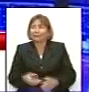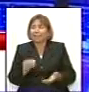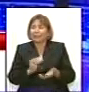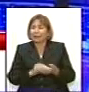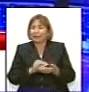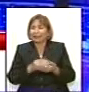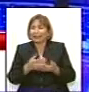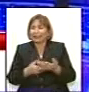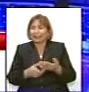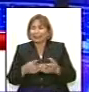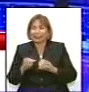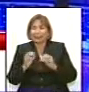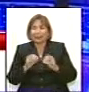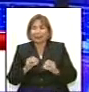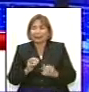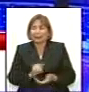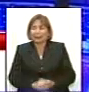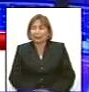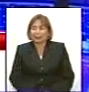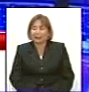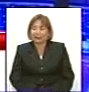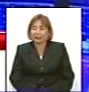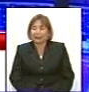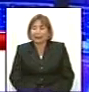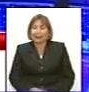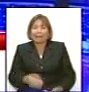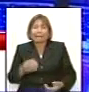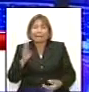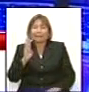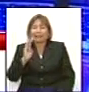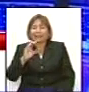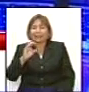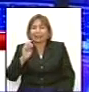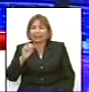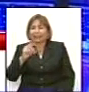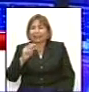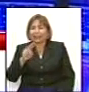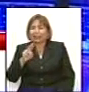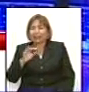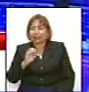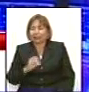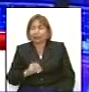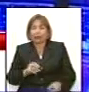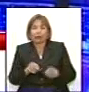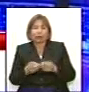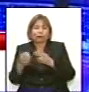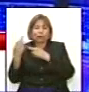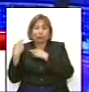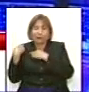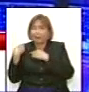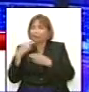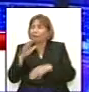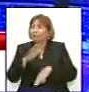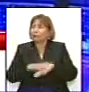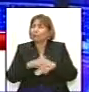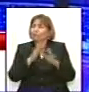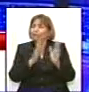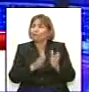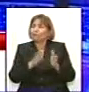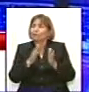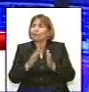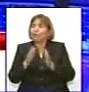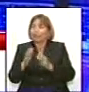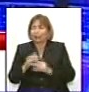información brindada por la directora ejecutiva del Proyecto Especial Bicentenario de la Independencia del Perú, respecto obviamente a los planes